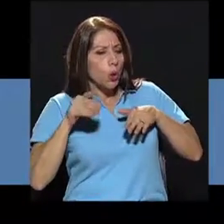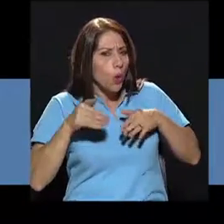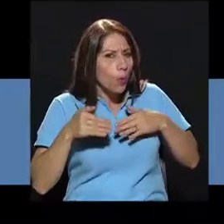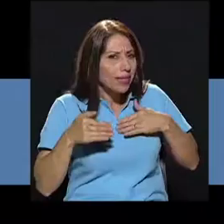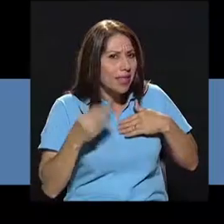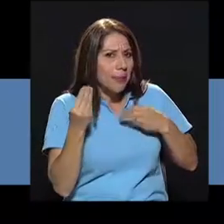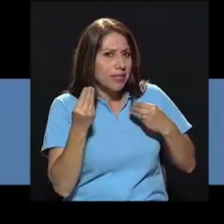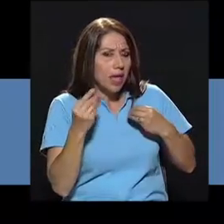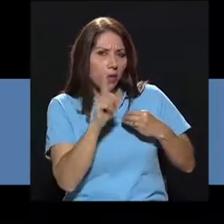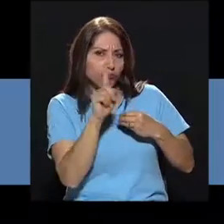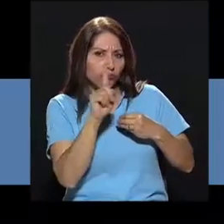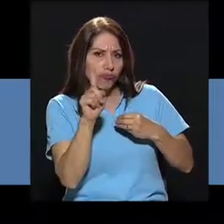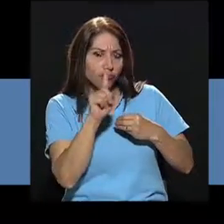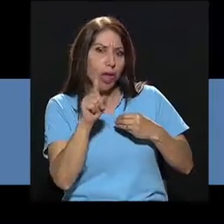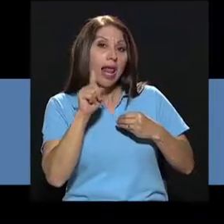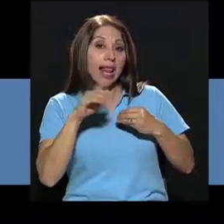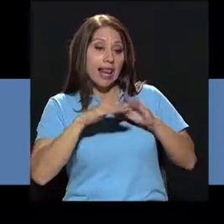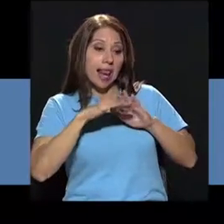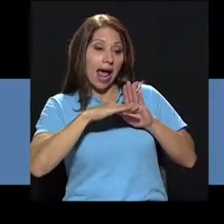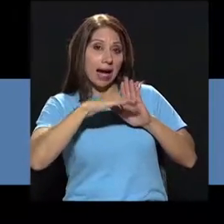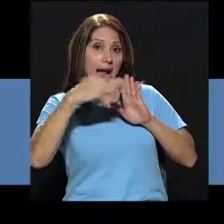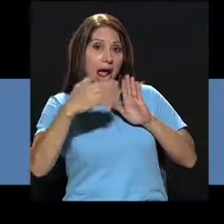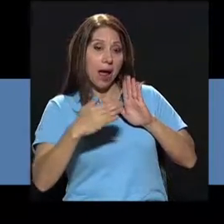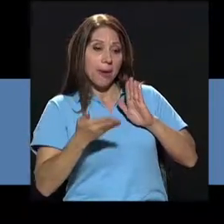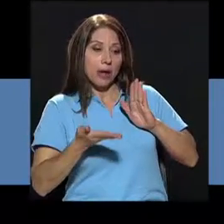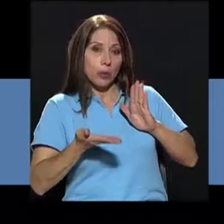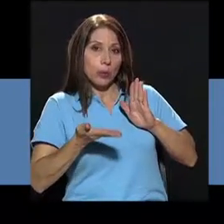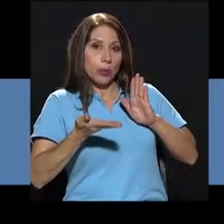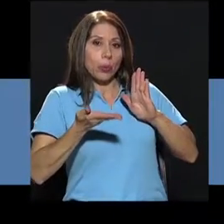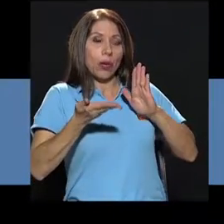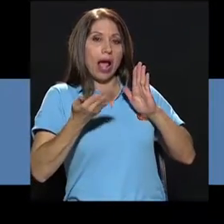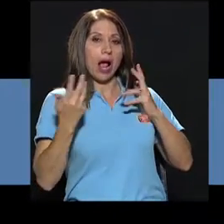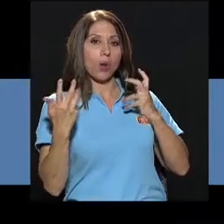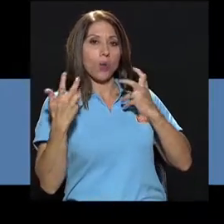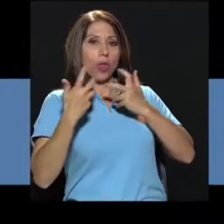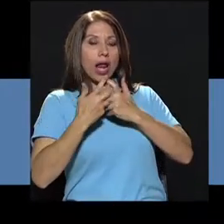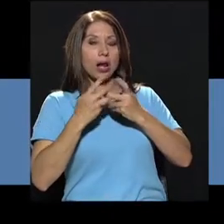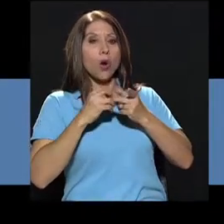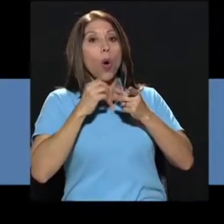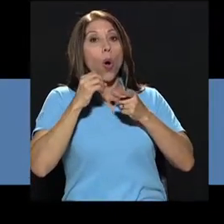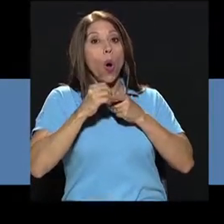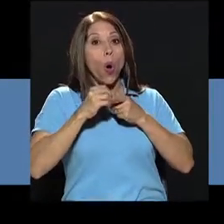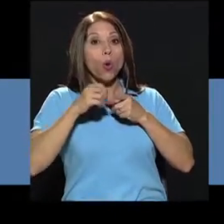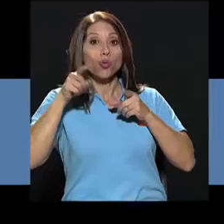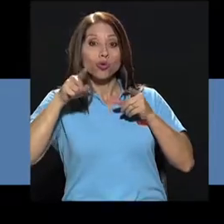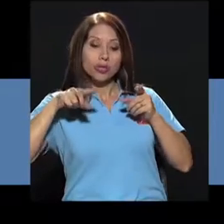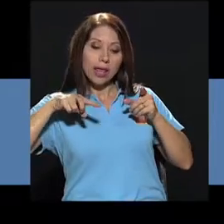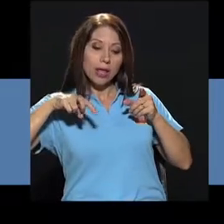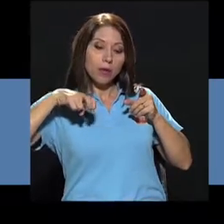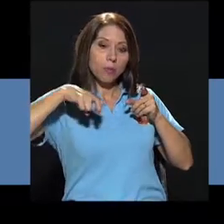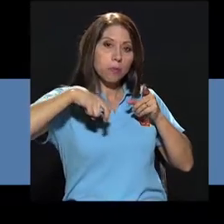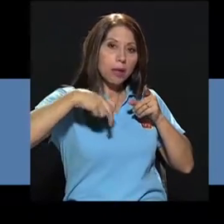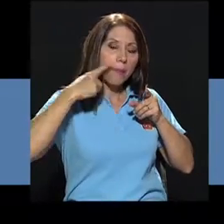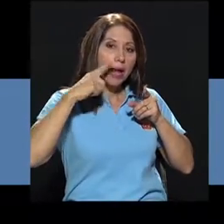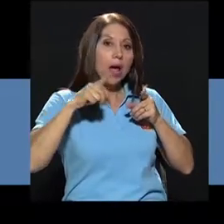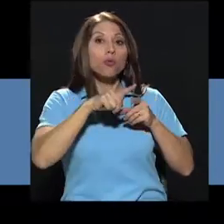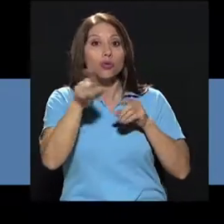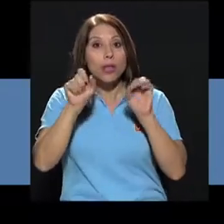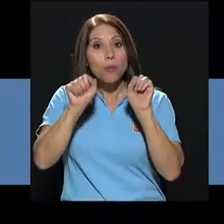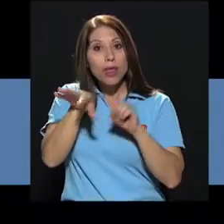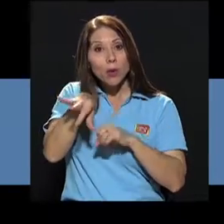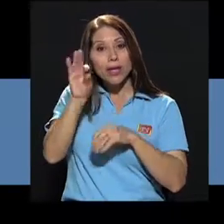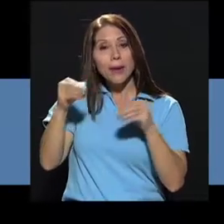que está ayudando. Acomode la altura de la cama si es necesario o apoye su rodilla en la cama. Puede encontrar también